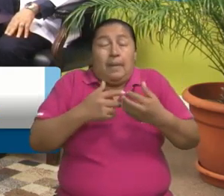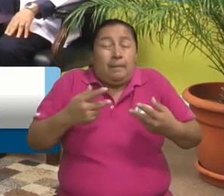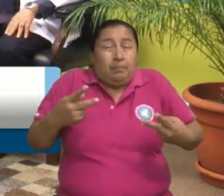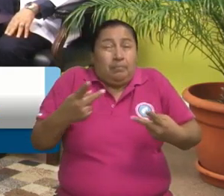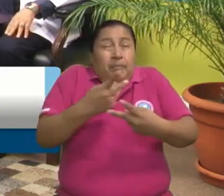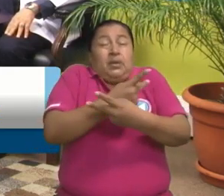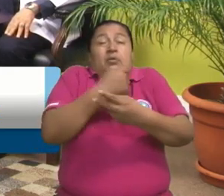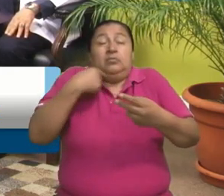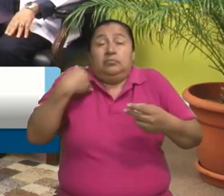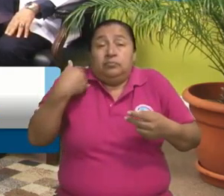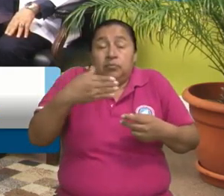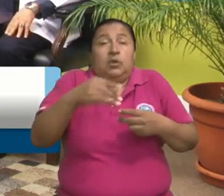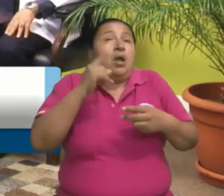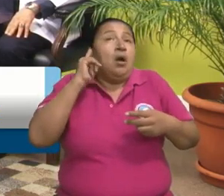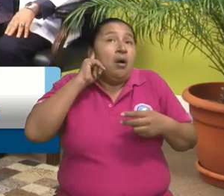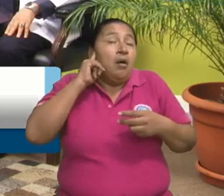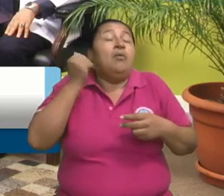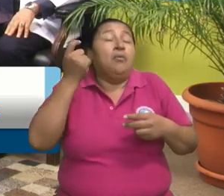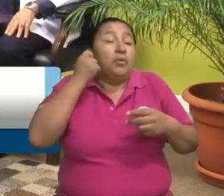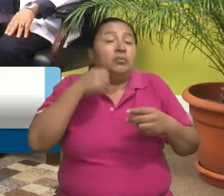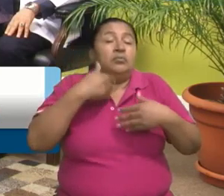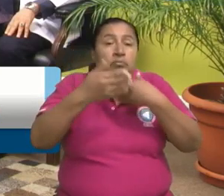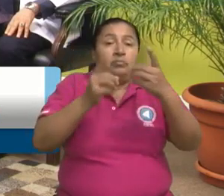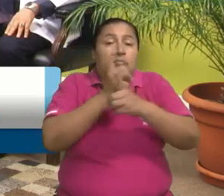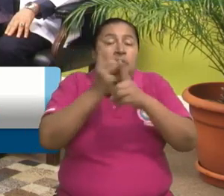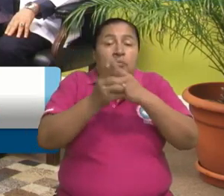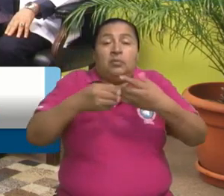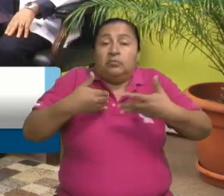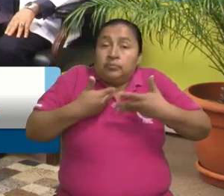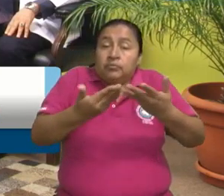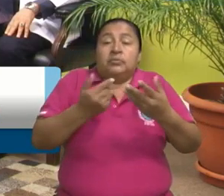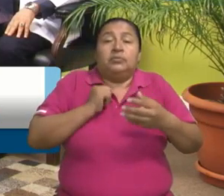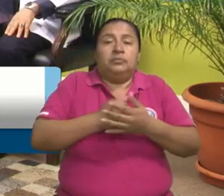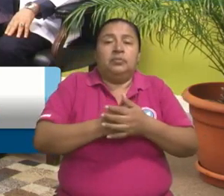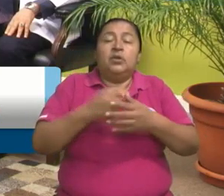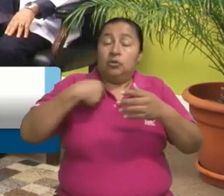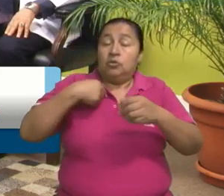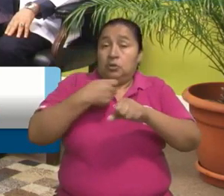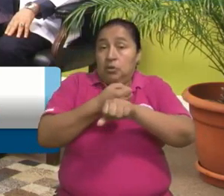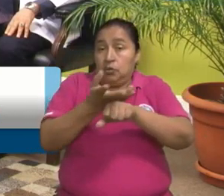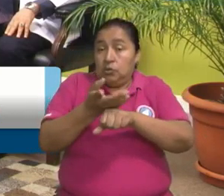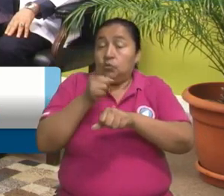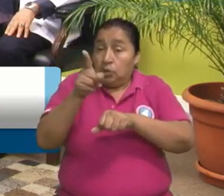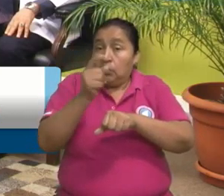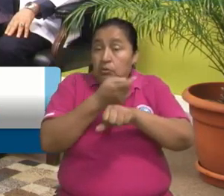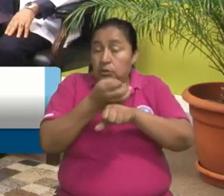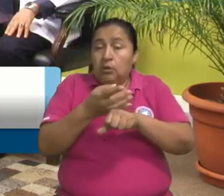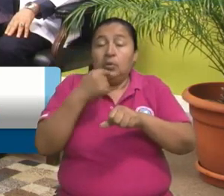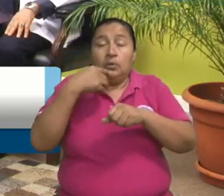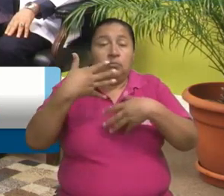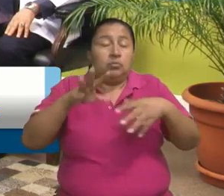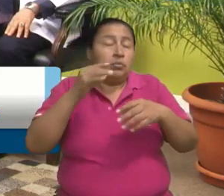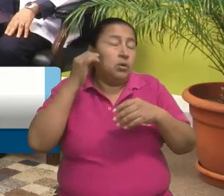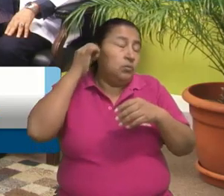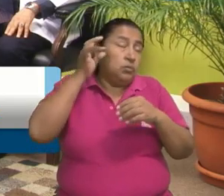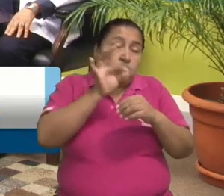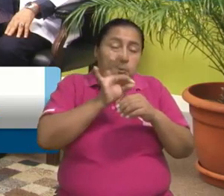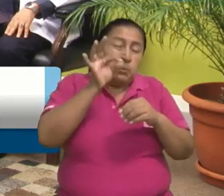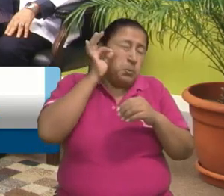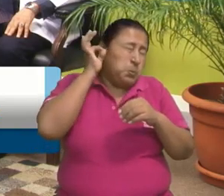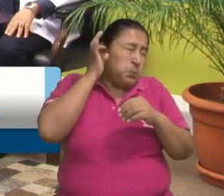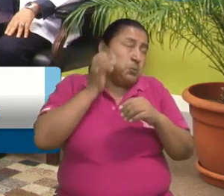maltratar el el oído entonces hay que tratarlo con delicadeza esto se lo recomendado es cuando se introduzca un animalito como un gesto